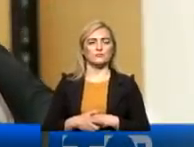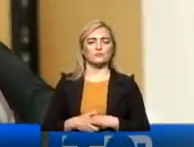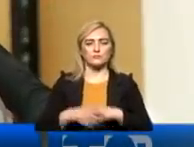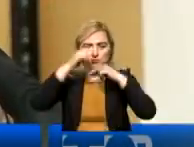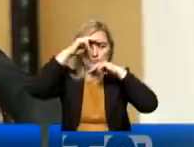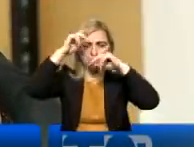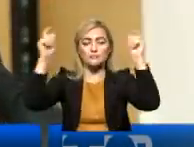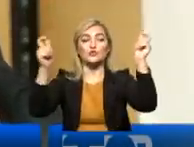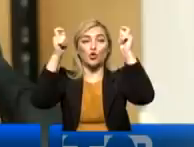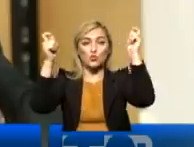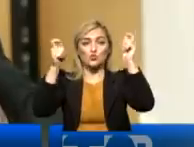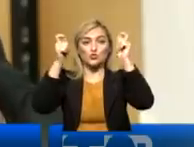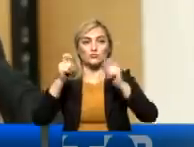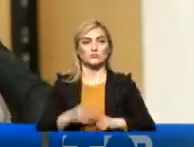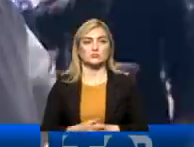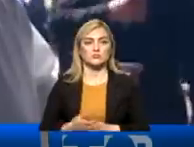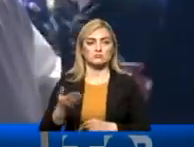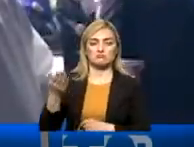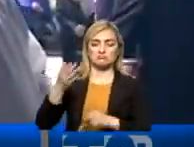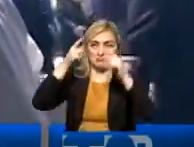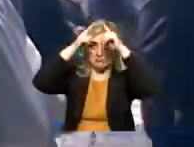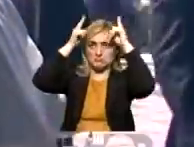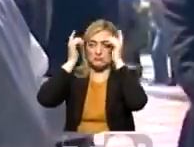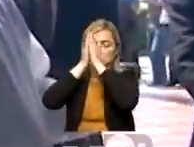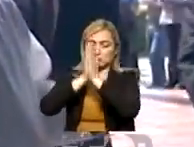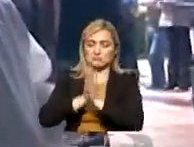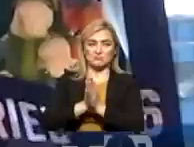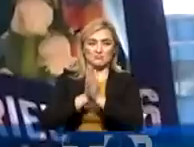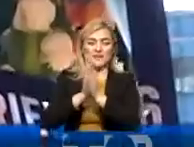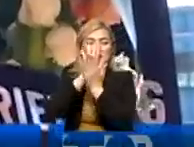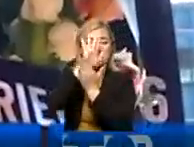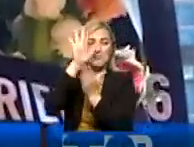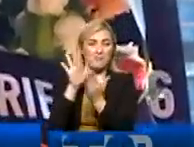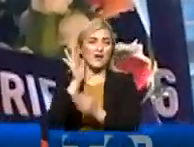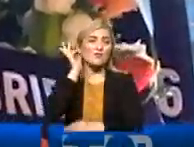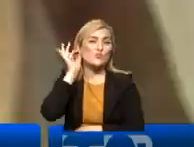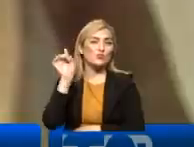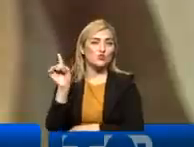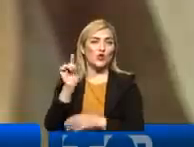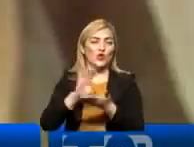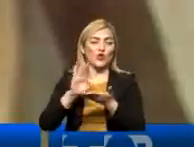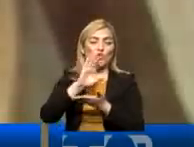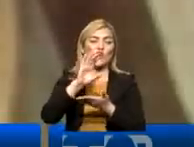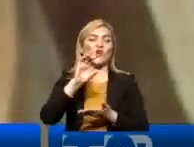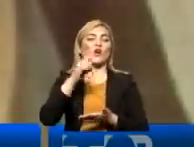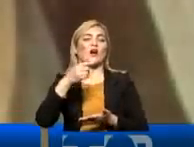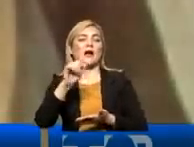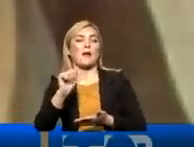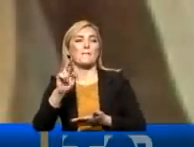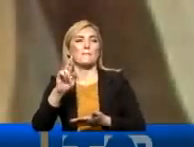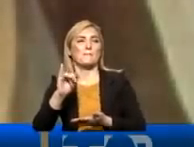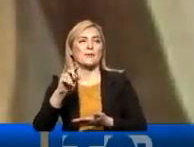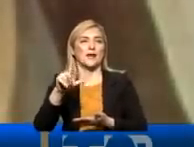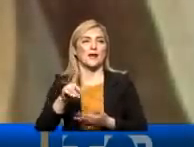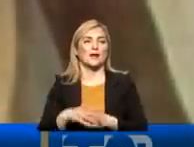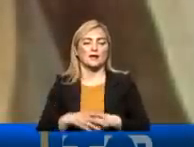conmemoramos un aniversario más del prodigio de la Virgen. El hecho sucedió cuando la imagen de la Dolorosa del Colegio San Gabriel abrió y cerró